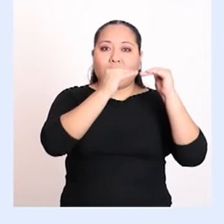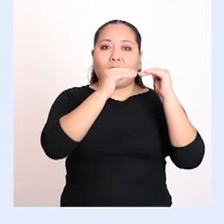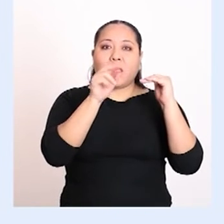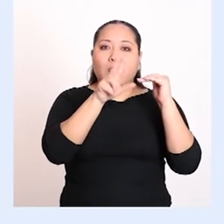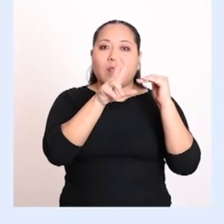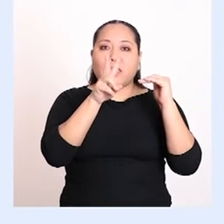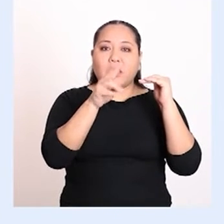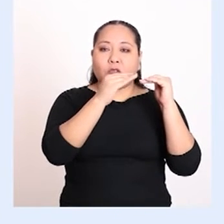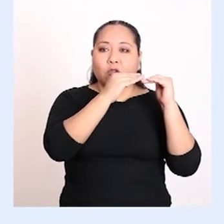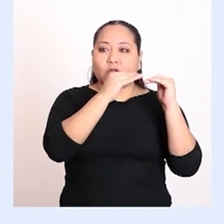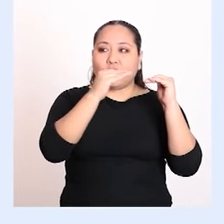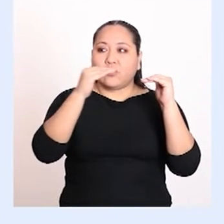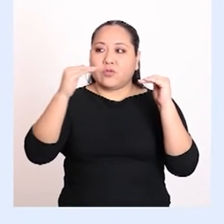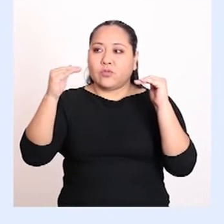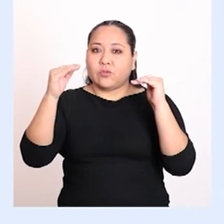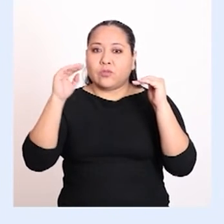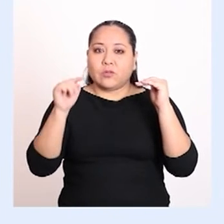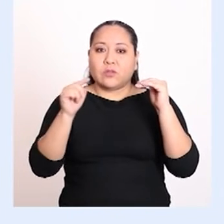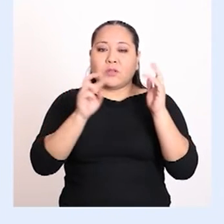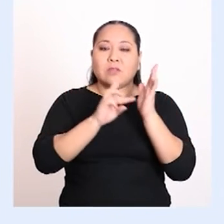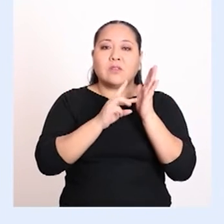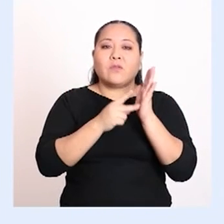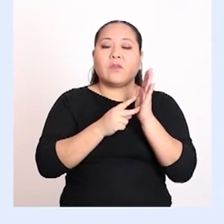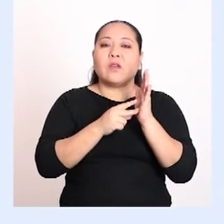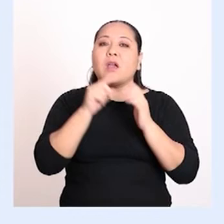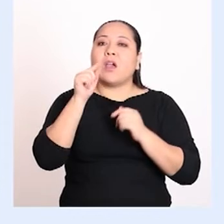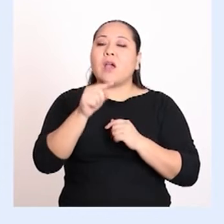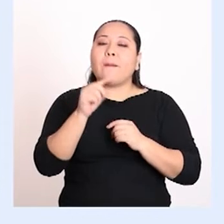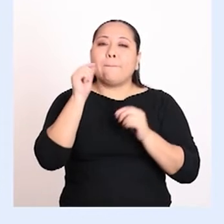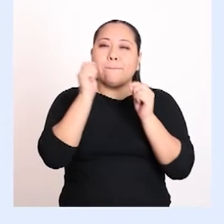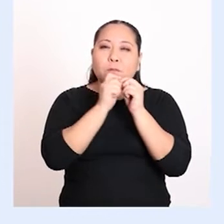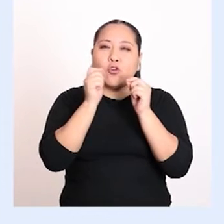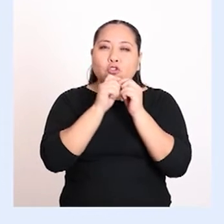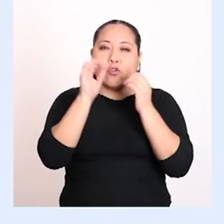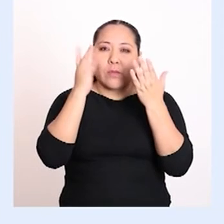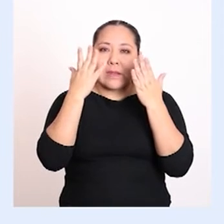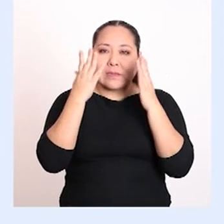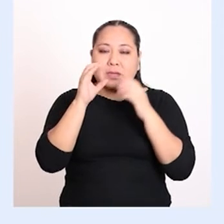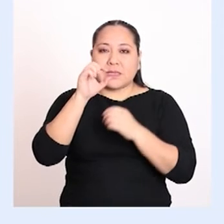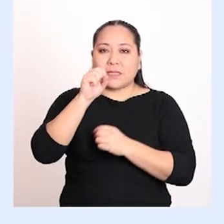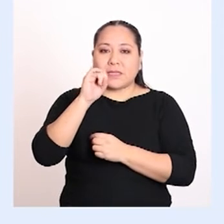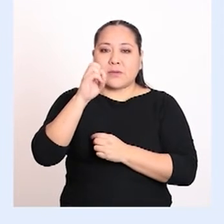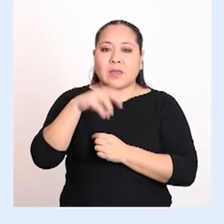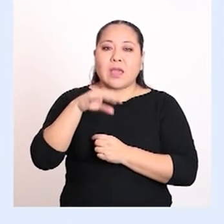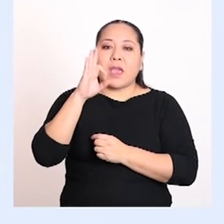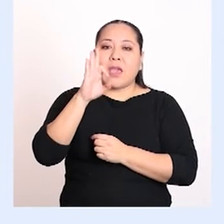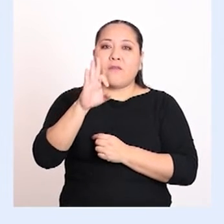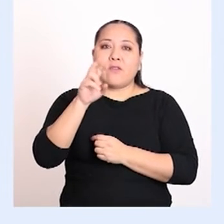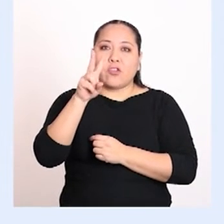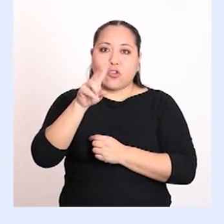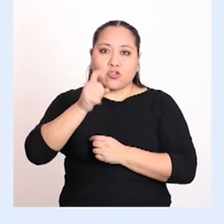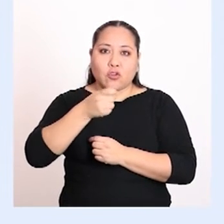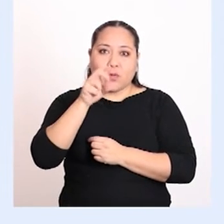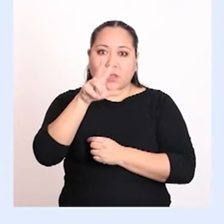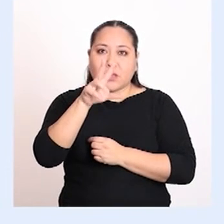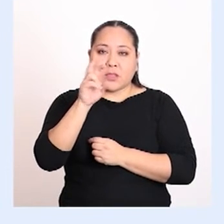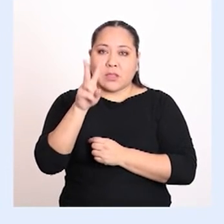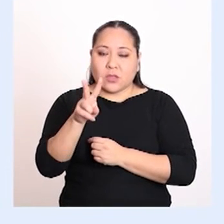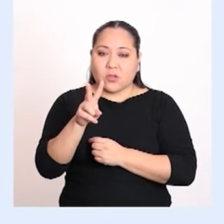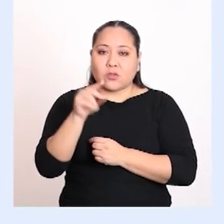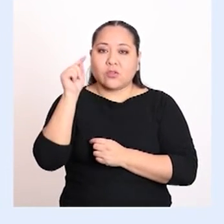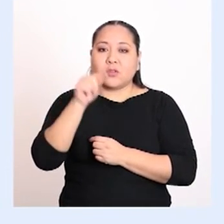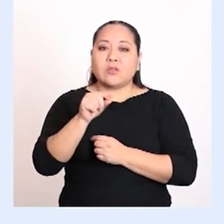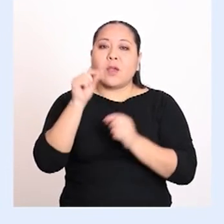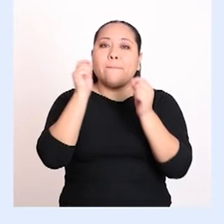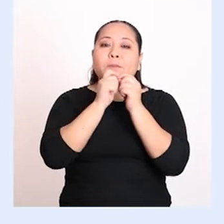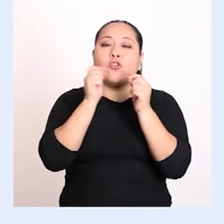32. Por lo tanto, el punto simétrico de F 2,32 es el punto